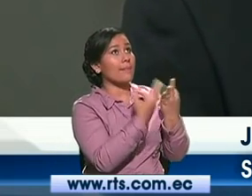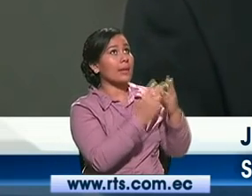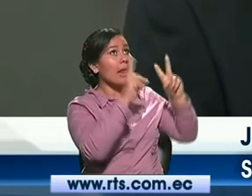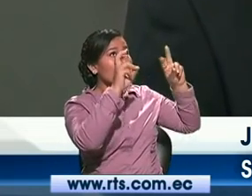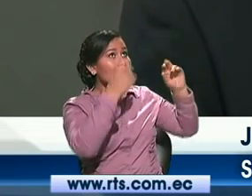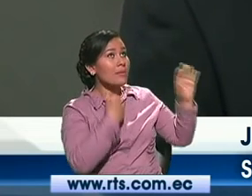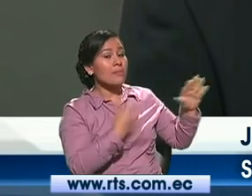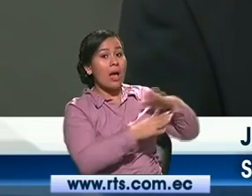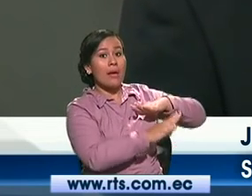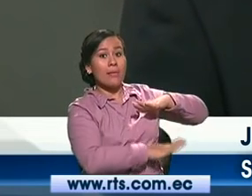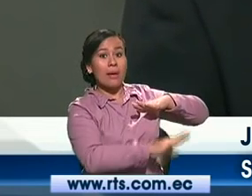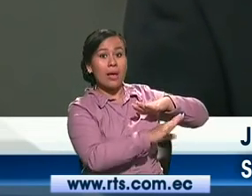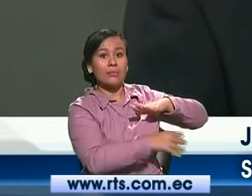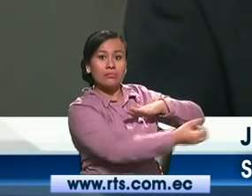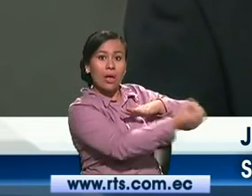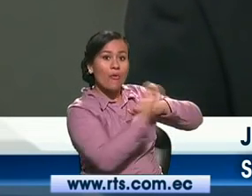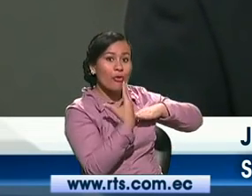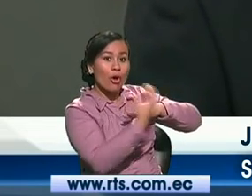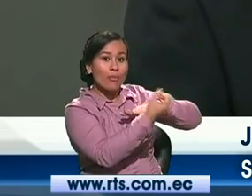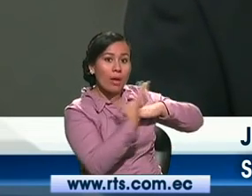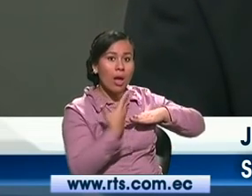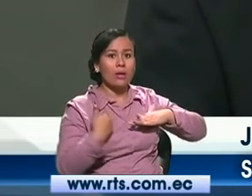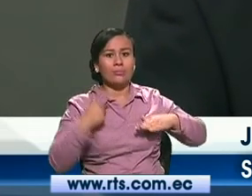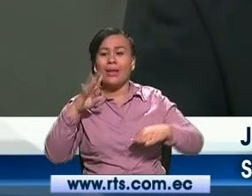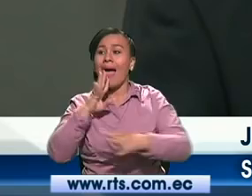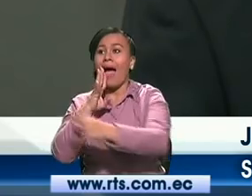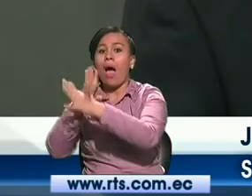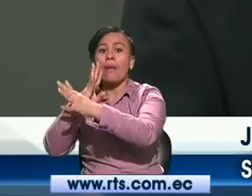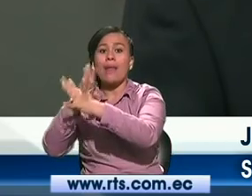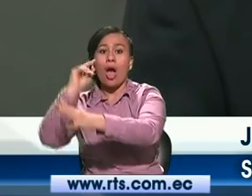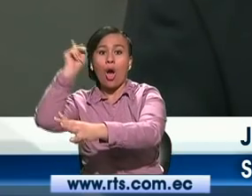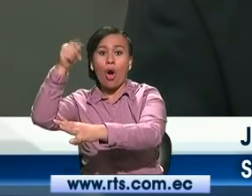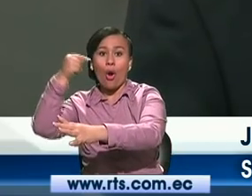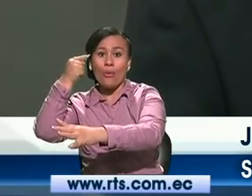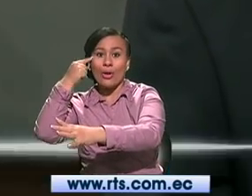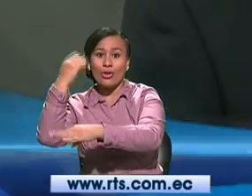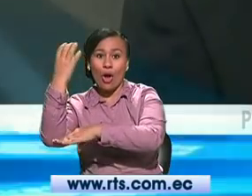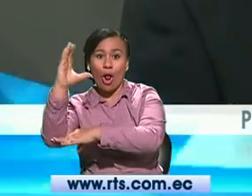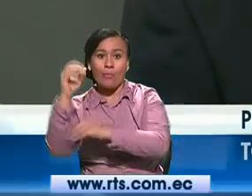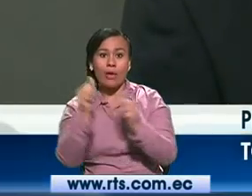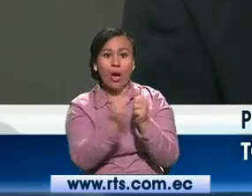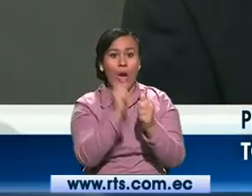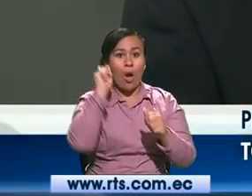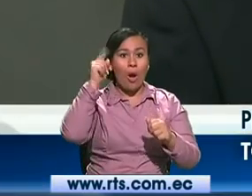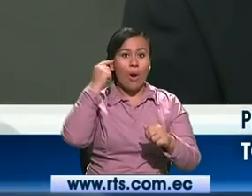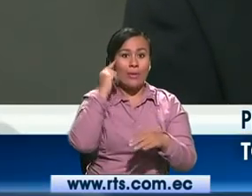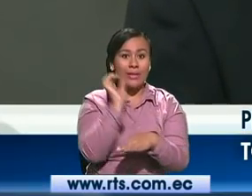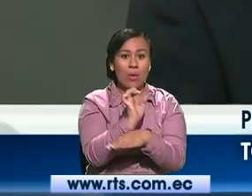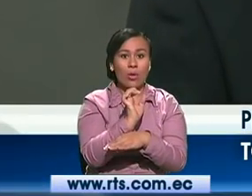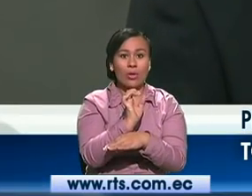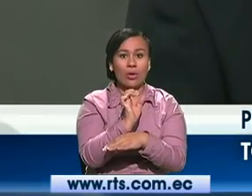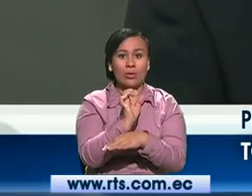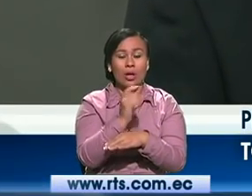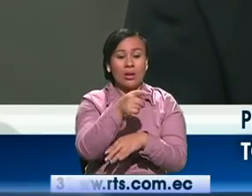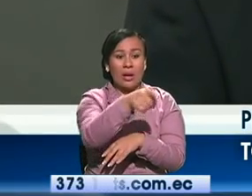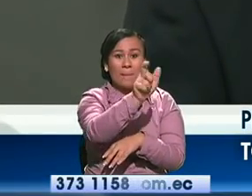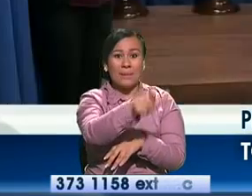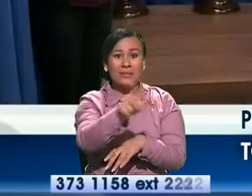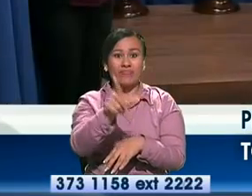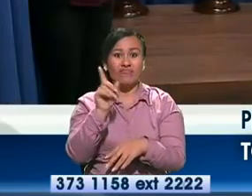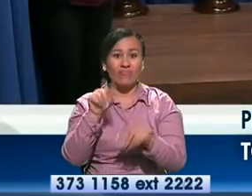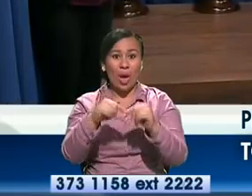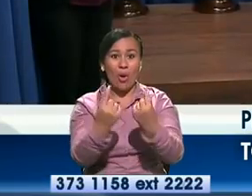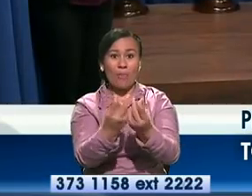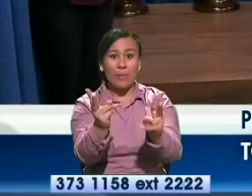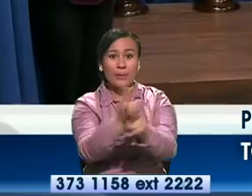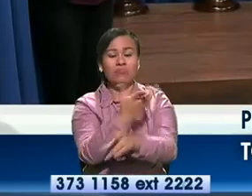nueva comisión. Y nosotros tratamos con el gobierno colombiano. Nosotros somos el gobierno del Ecuador. Tratamos con el gobierno de Colombia. No tratamos con criminales ni con terroristas.